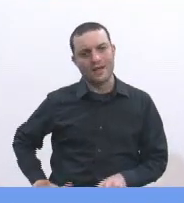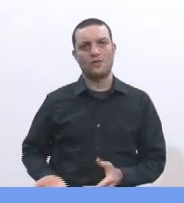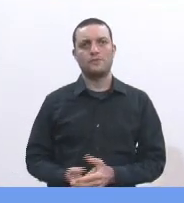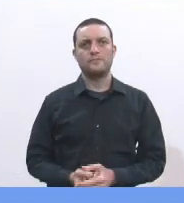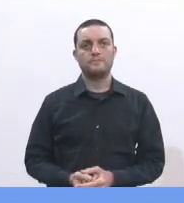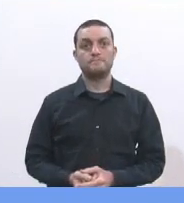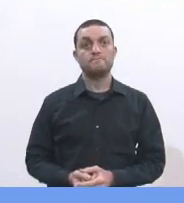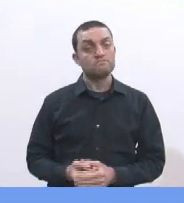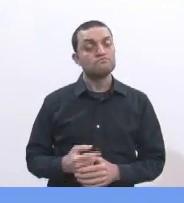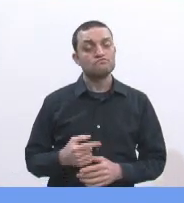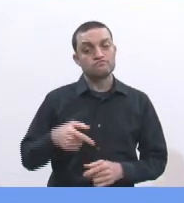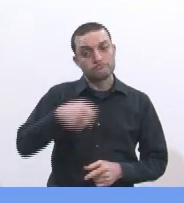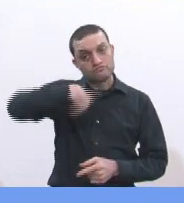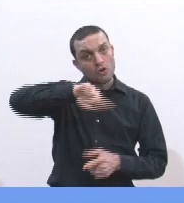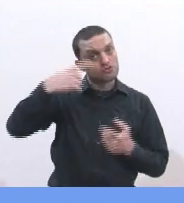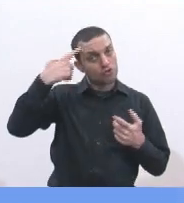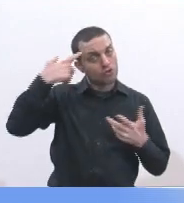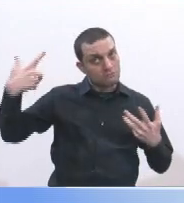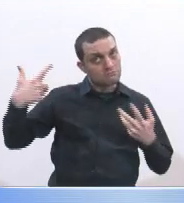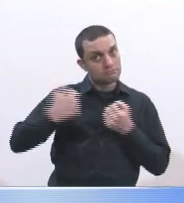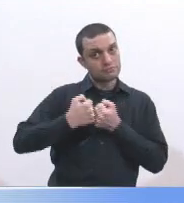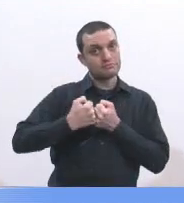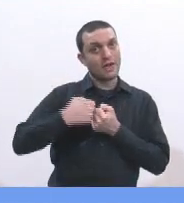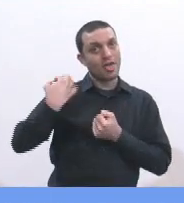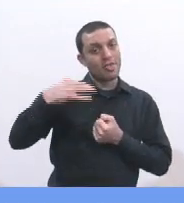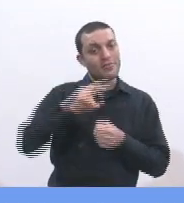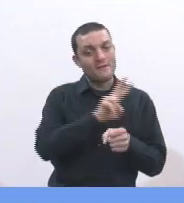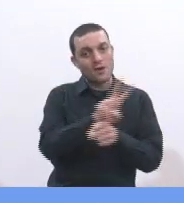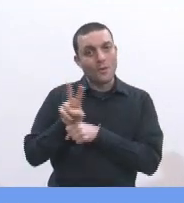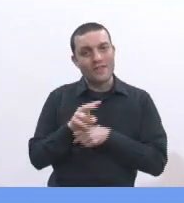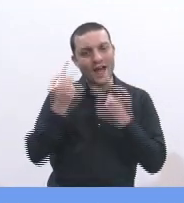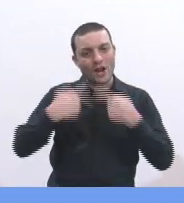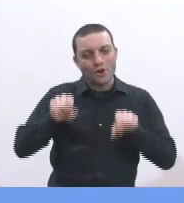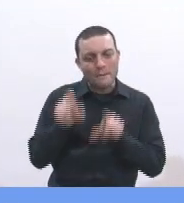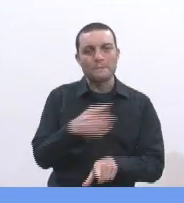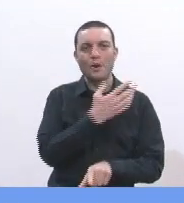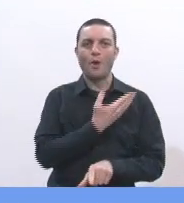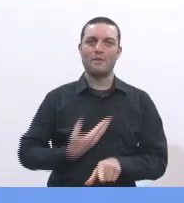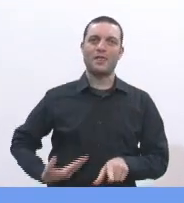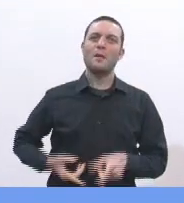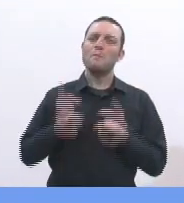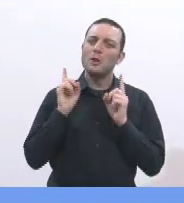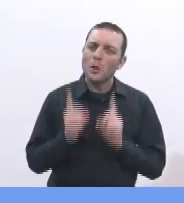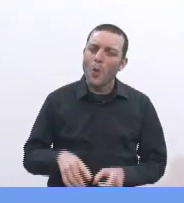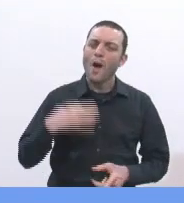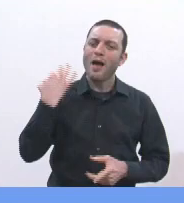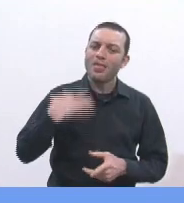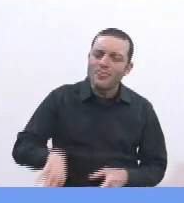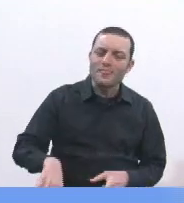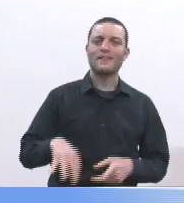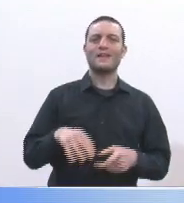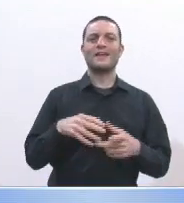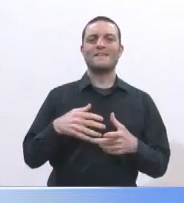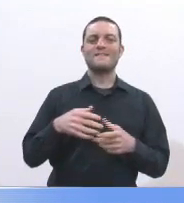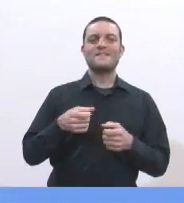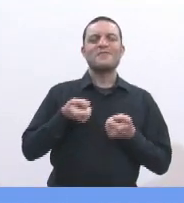no estamos en desacuerdo con quiero recurso del estado pero tenemos que construir confianza y